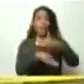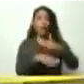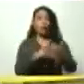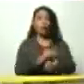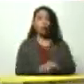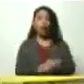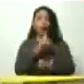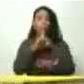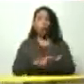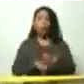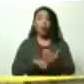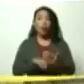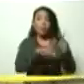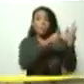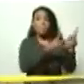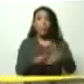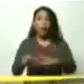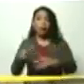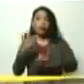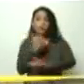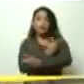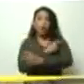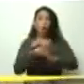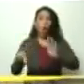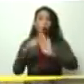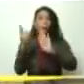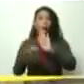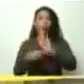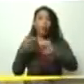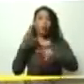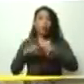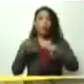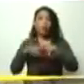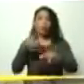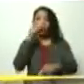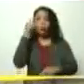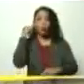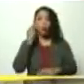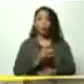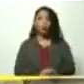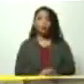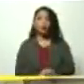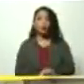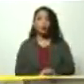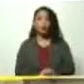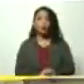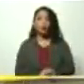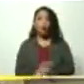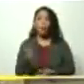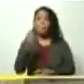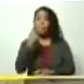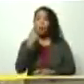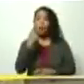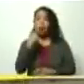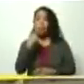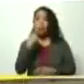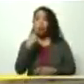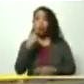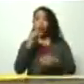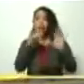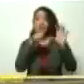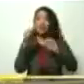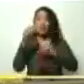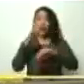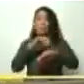cumplir con el plan de inmunizaciones total de todas nuestras niñas y de todos nuestros niños vamos a obtener medicamentos para la atención de 60.000